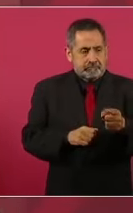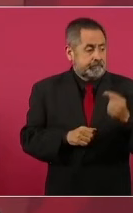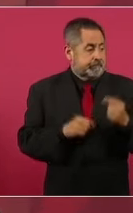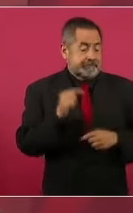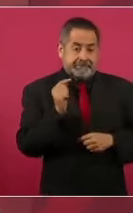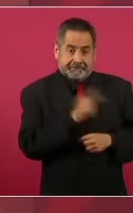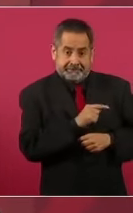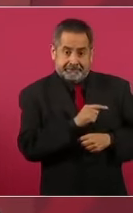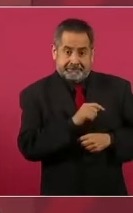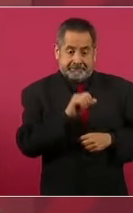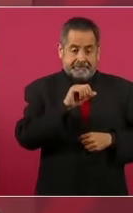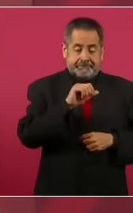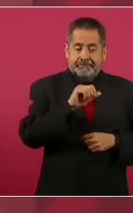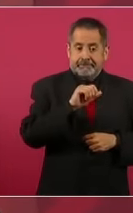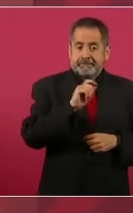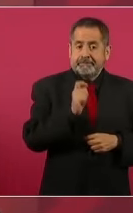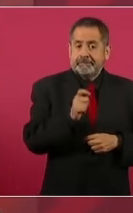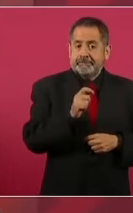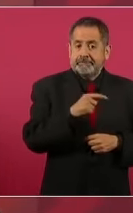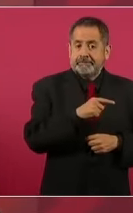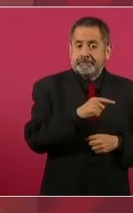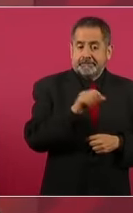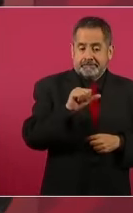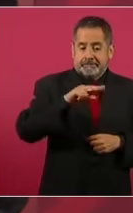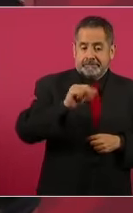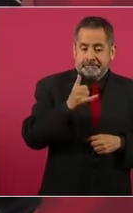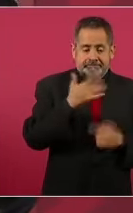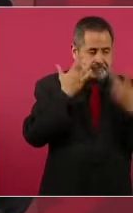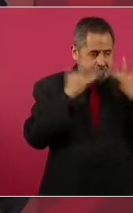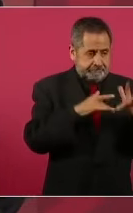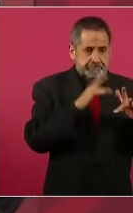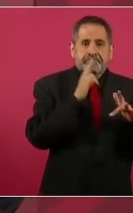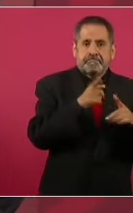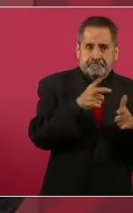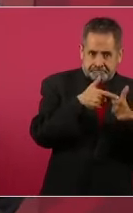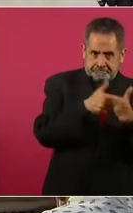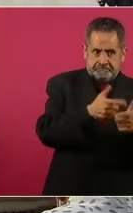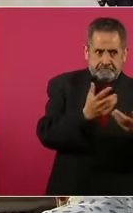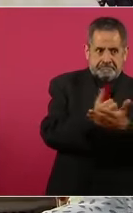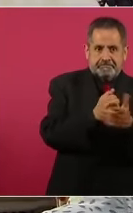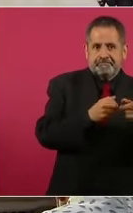declinación de Anaya,